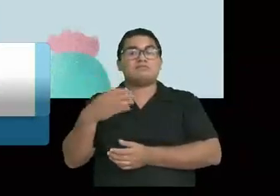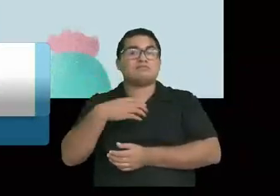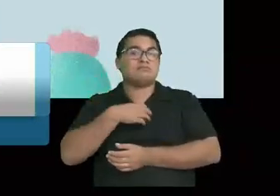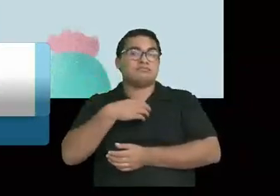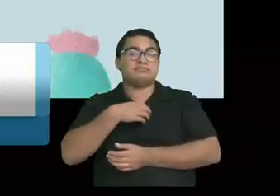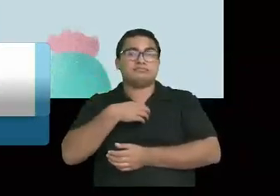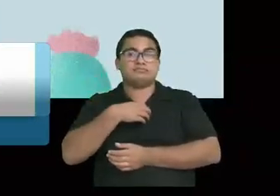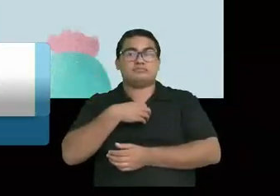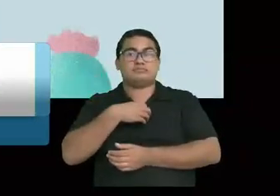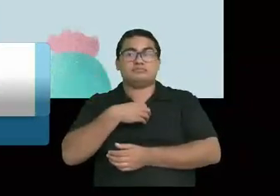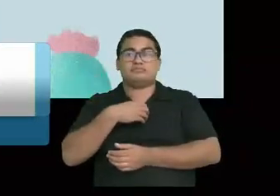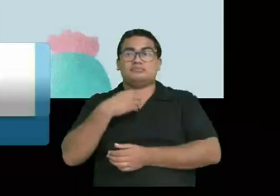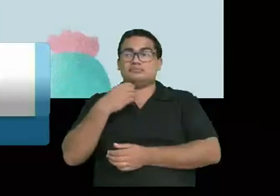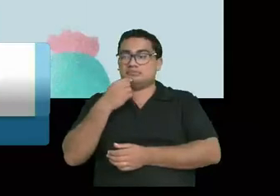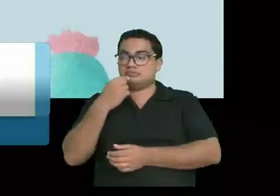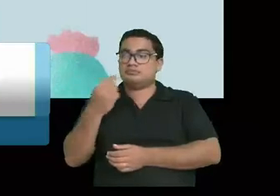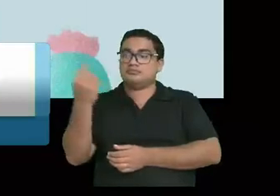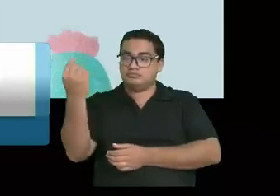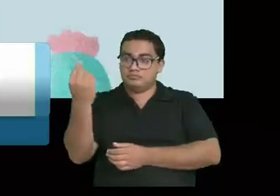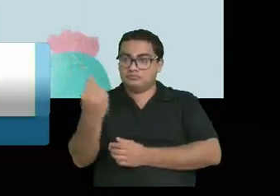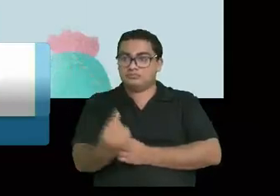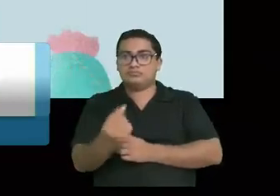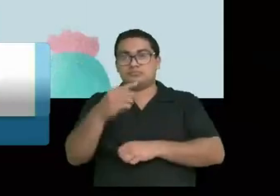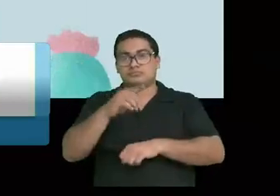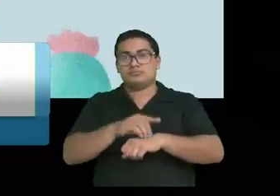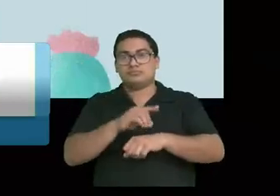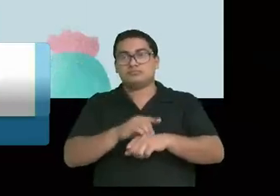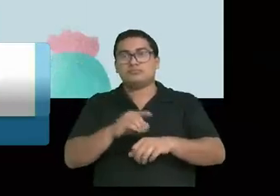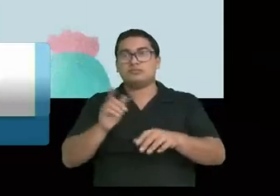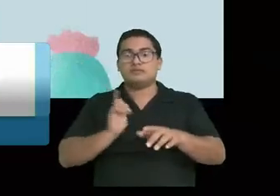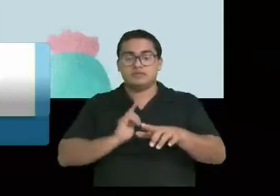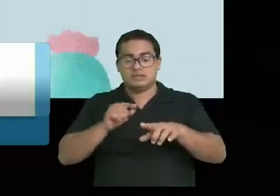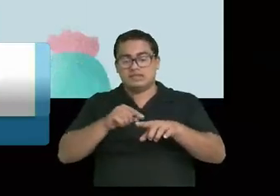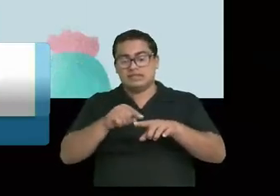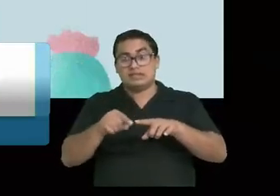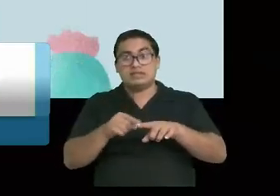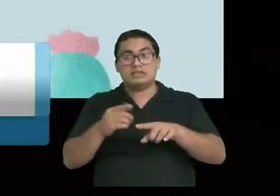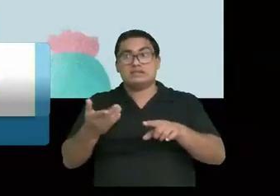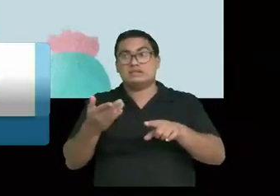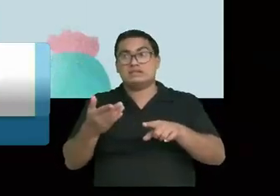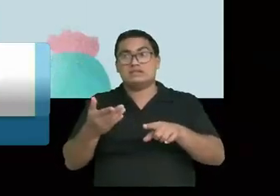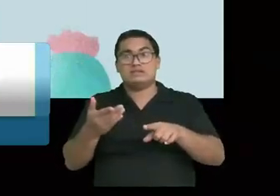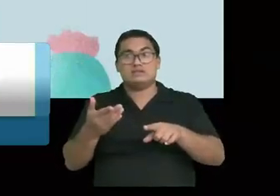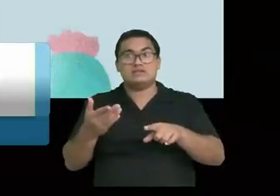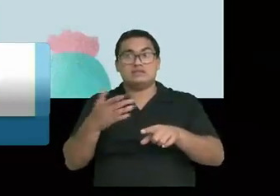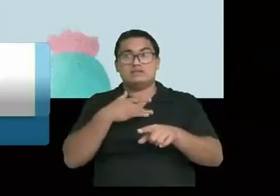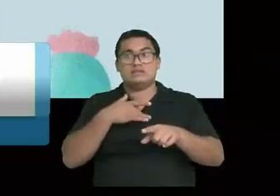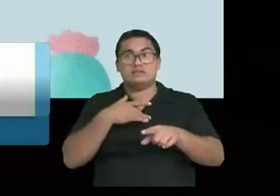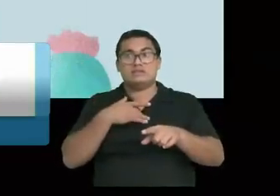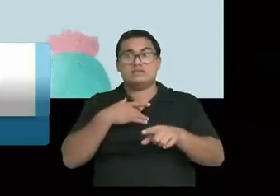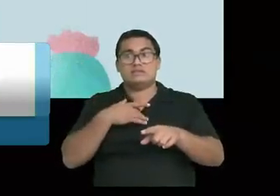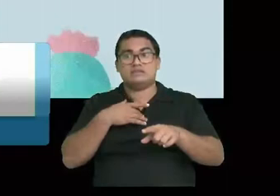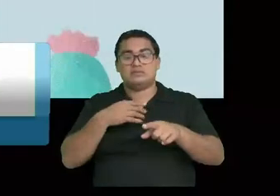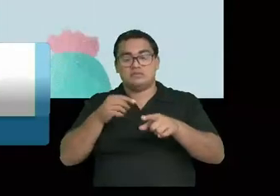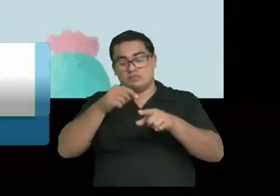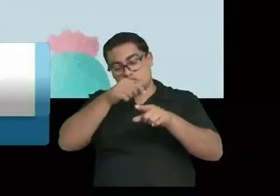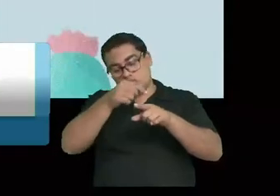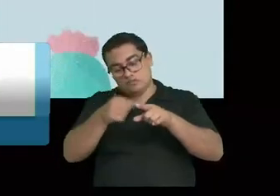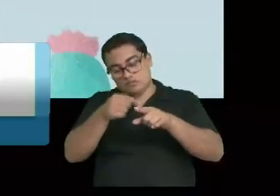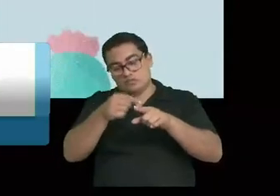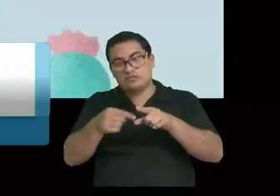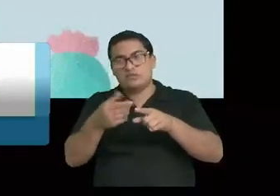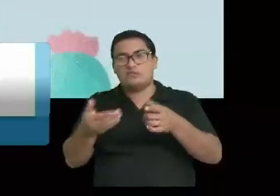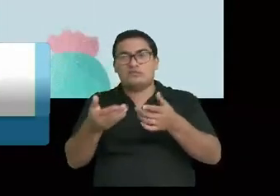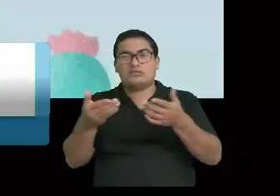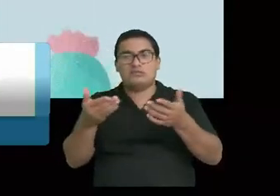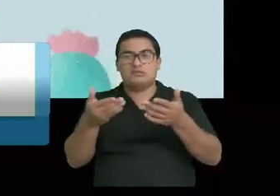base, que han llegado a ulceraciones, que han requerido hospitalización y manejo quirúrgico en conjunto con el